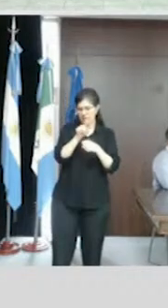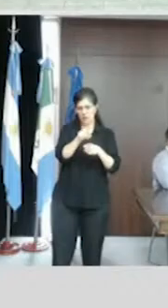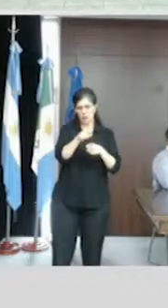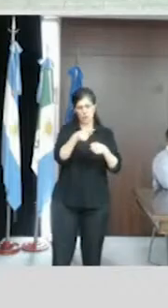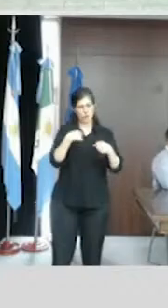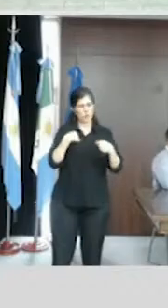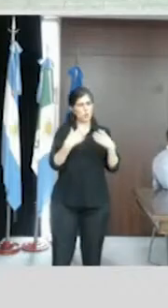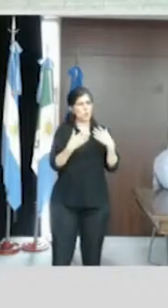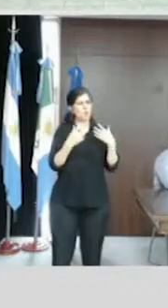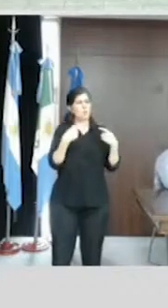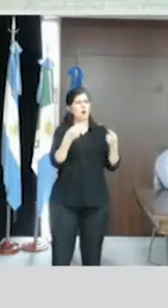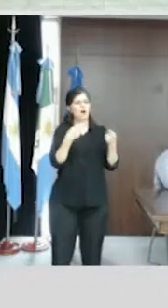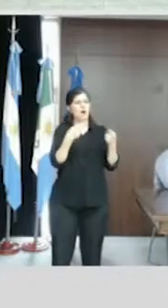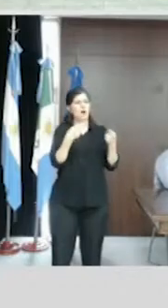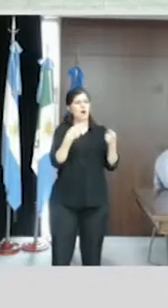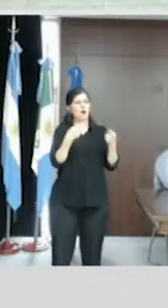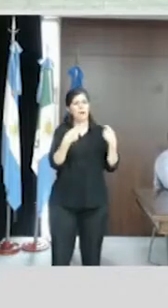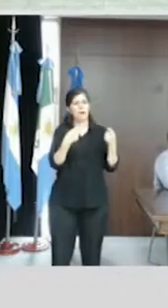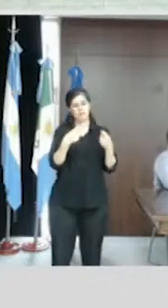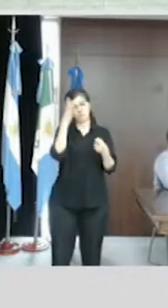Nos quedan 5. Perfecto.